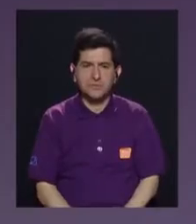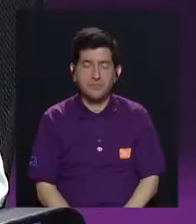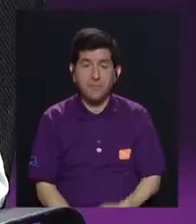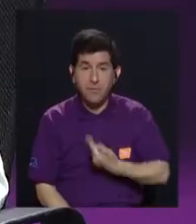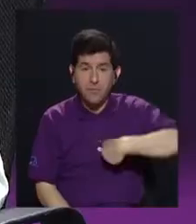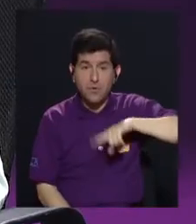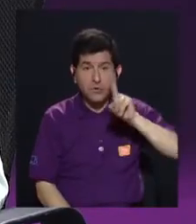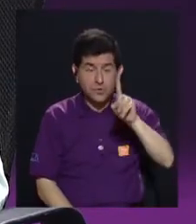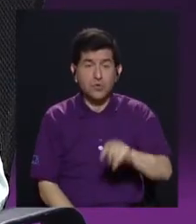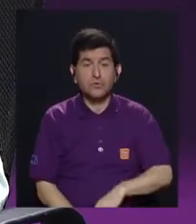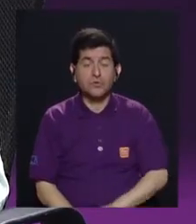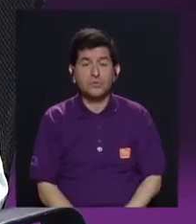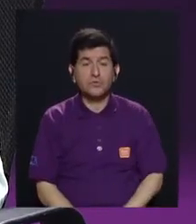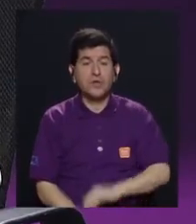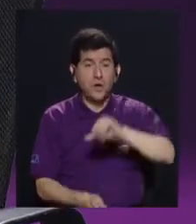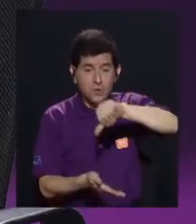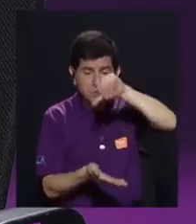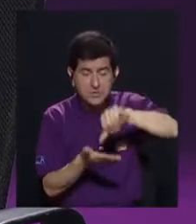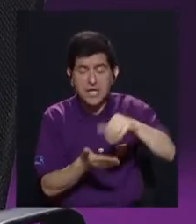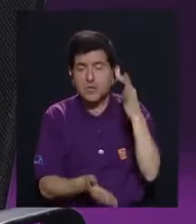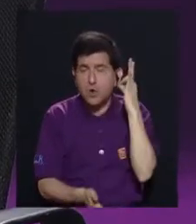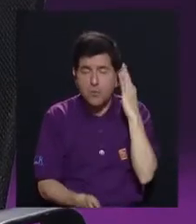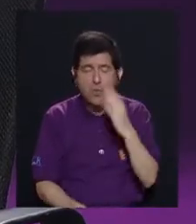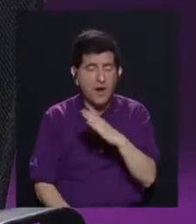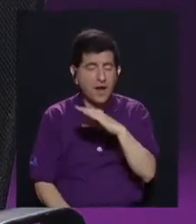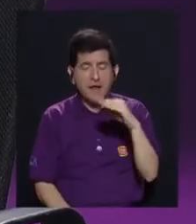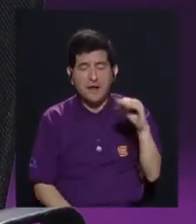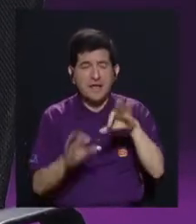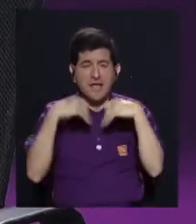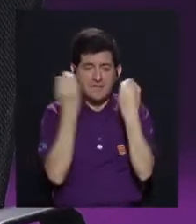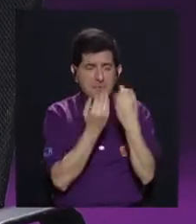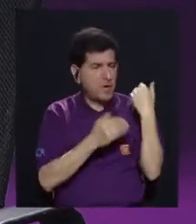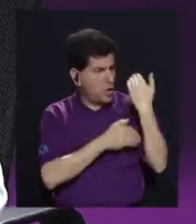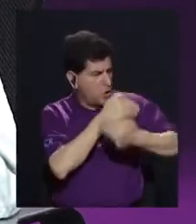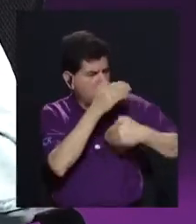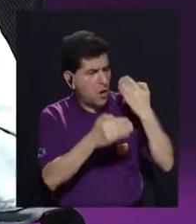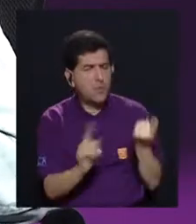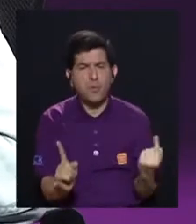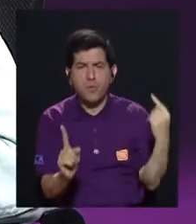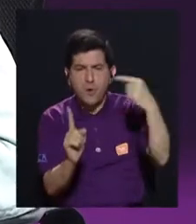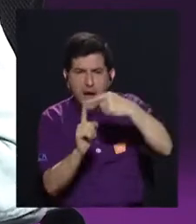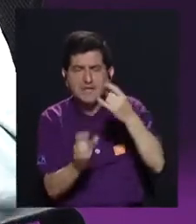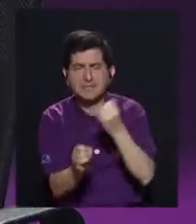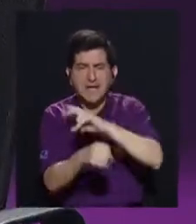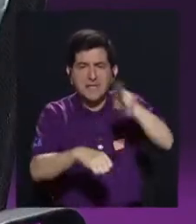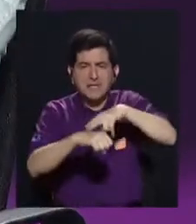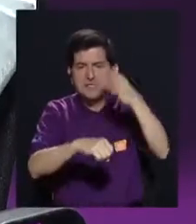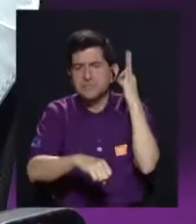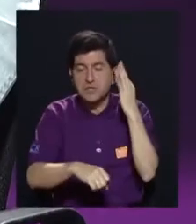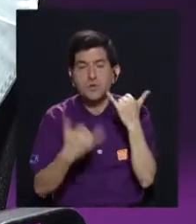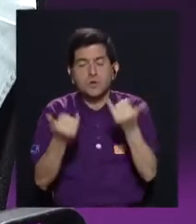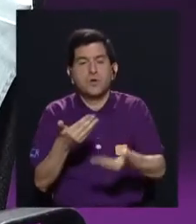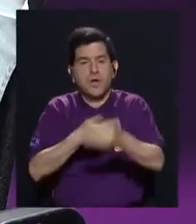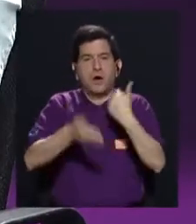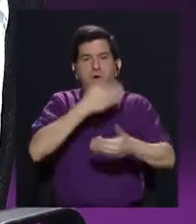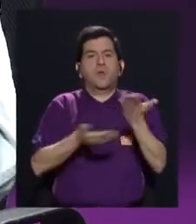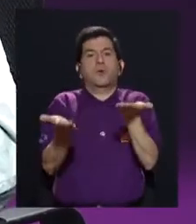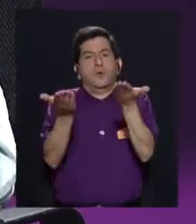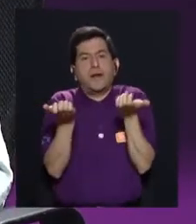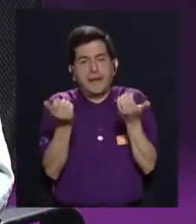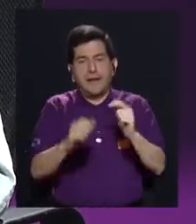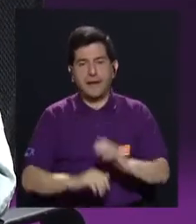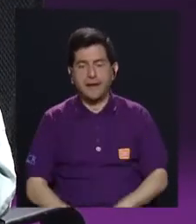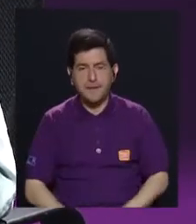de un centro mujer y familia y exactamente evolucionamos de un centro de mujeres familia al salón el terminamos por eso ahora nos quieren devorar la idea